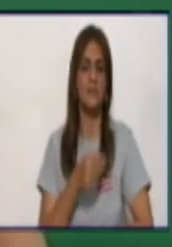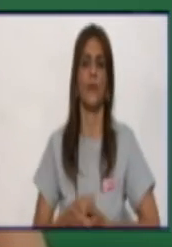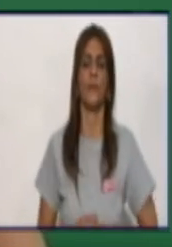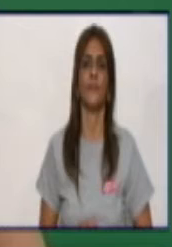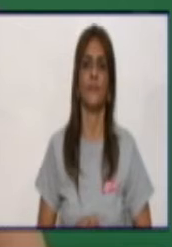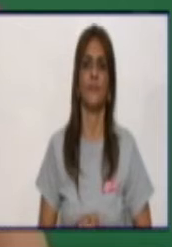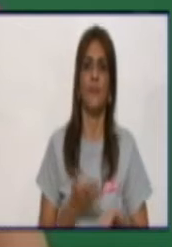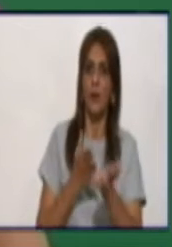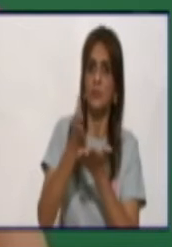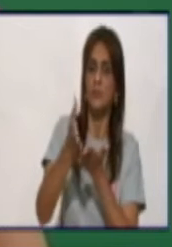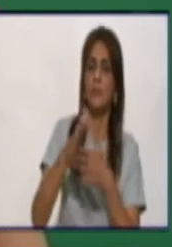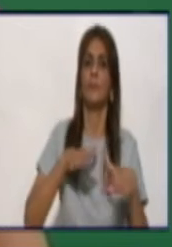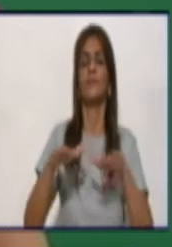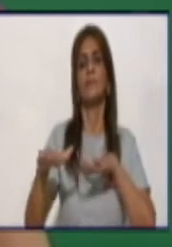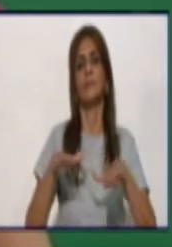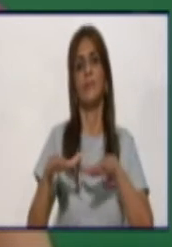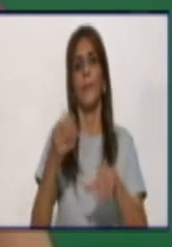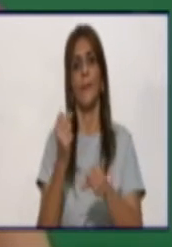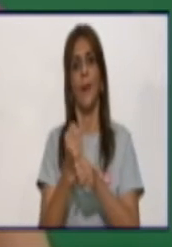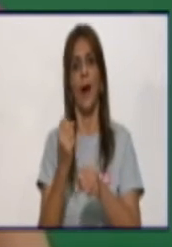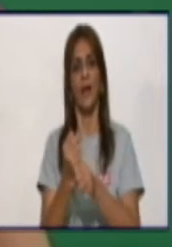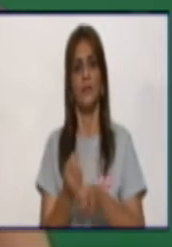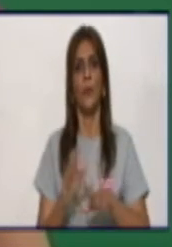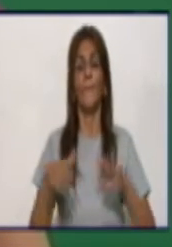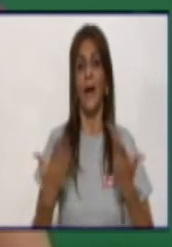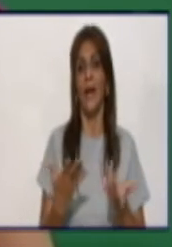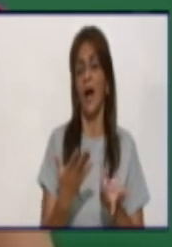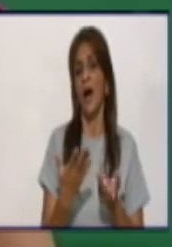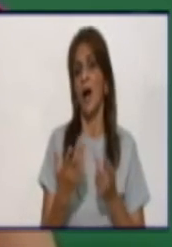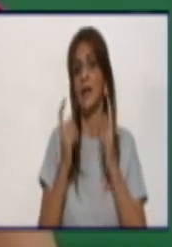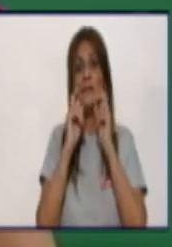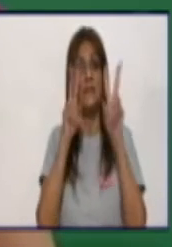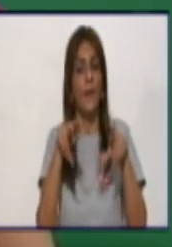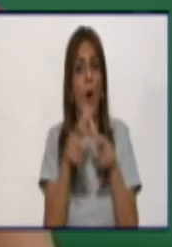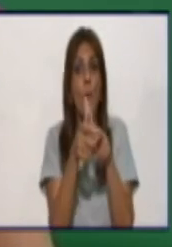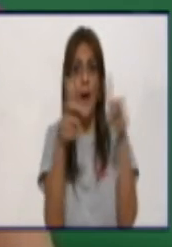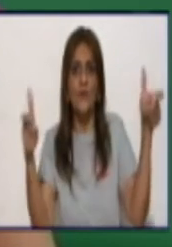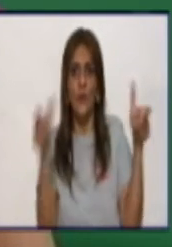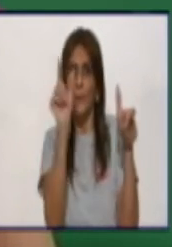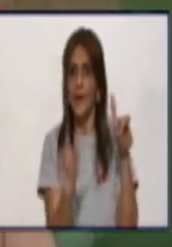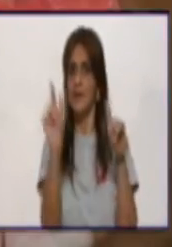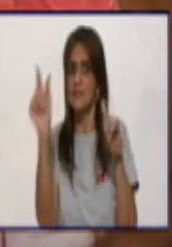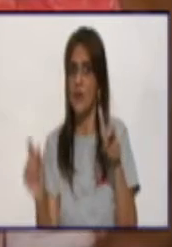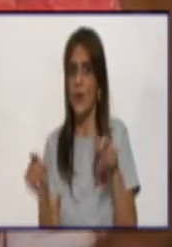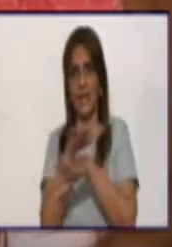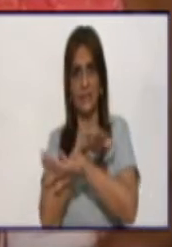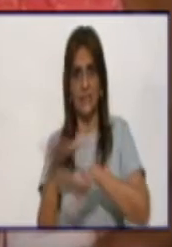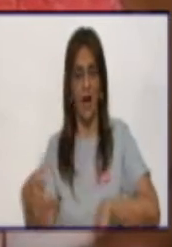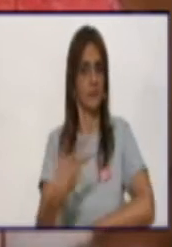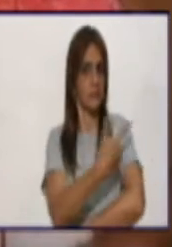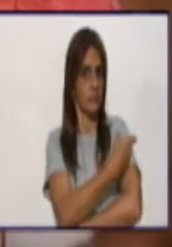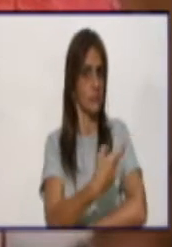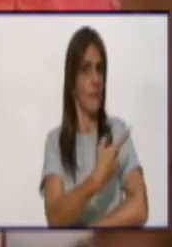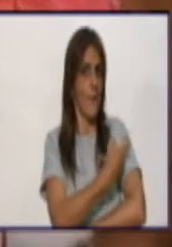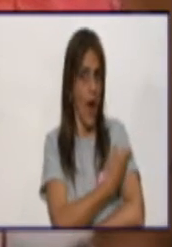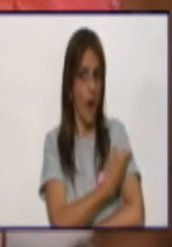preparando para tener un mayor universo de pacientes ya ya vacunado